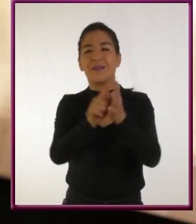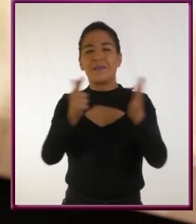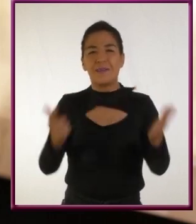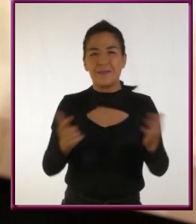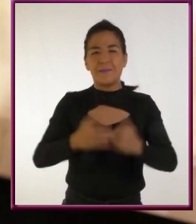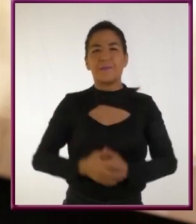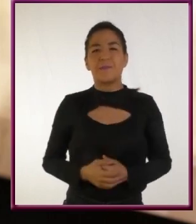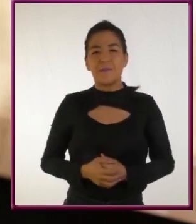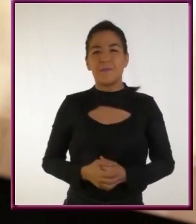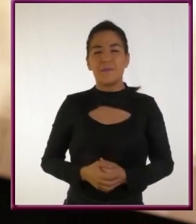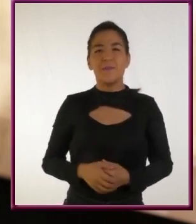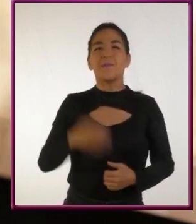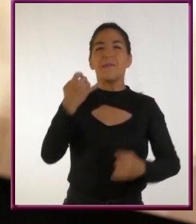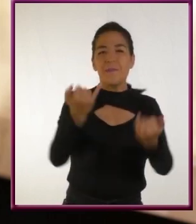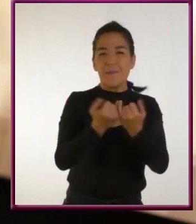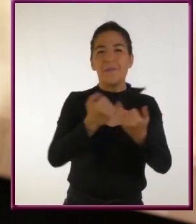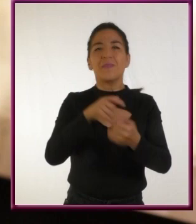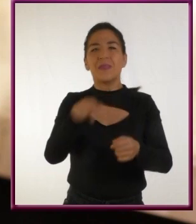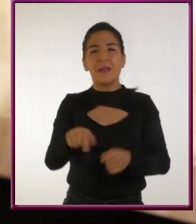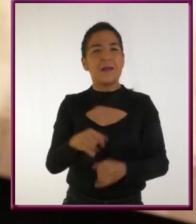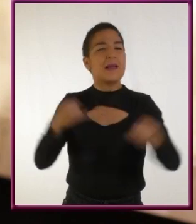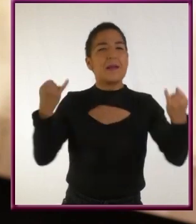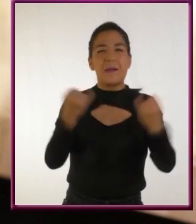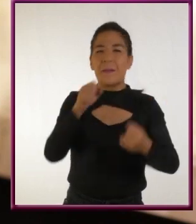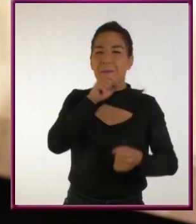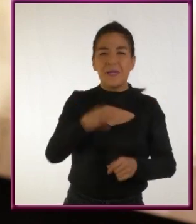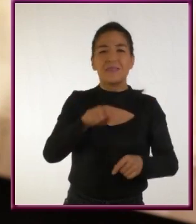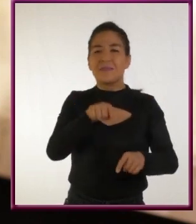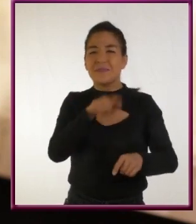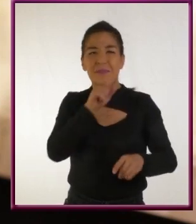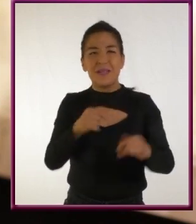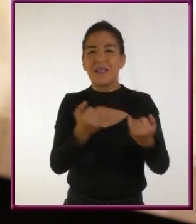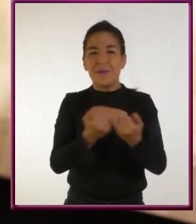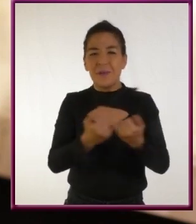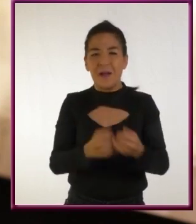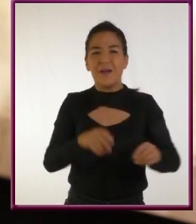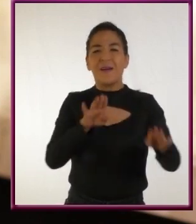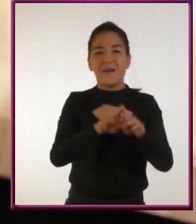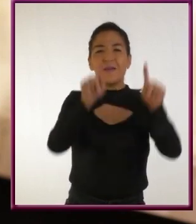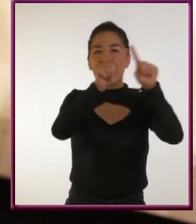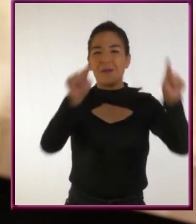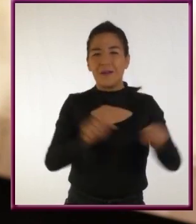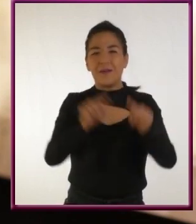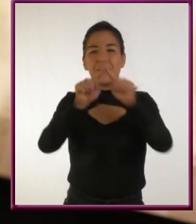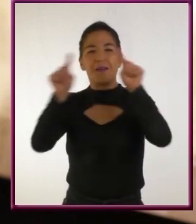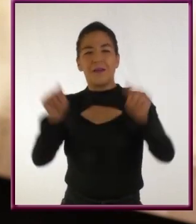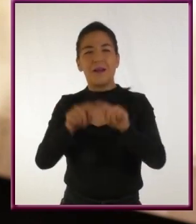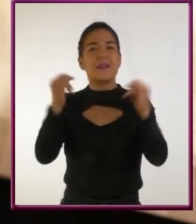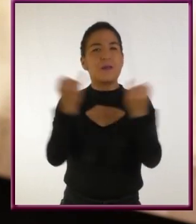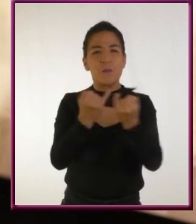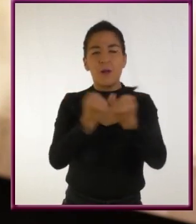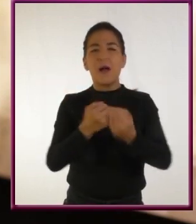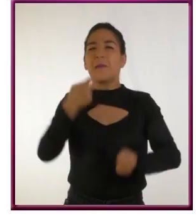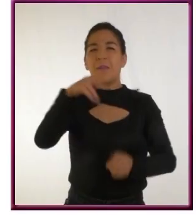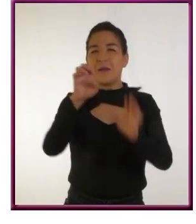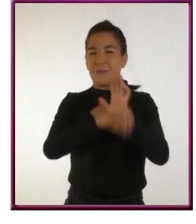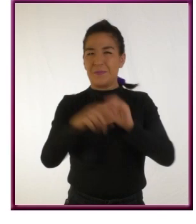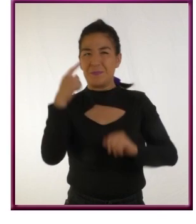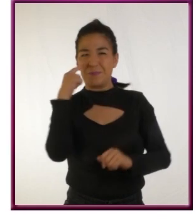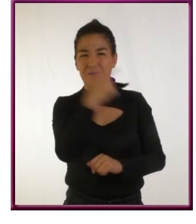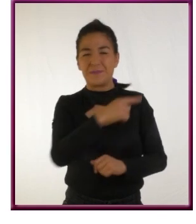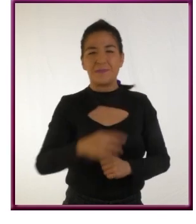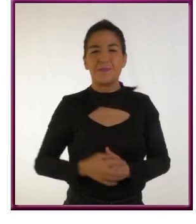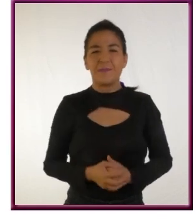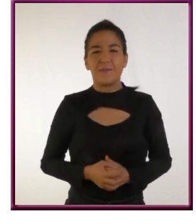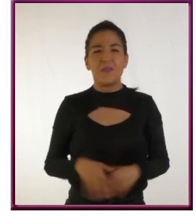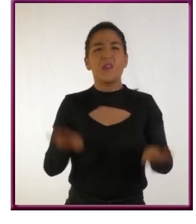libro, ¿no?, de sudokus, y todos son la misma gata, nada más que revolcada. Entonces, por